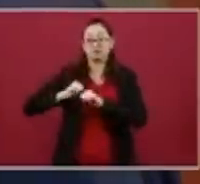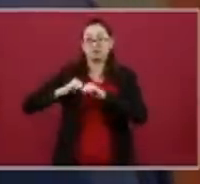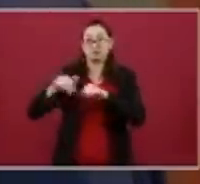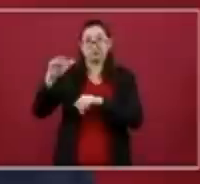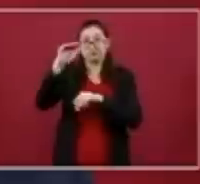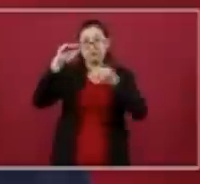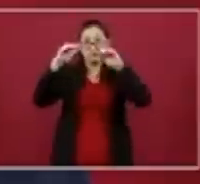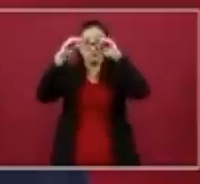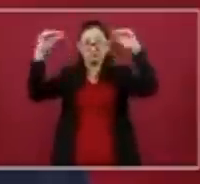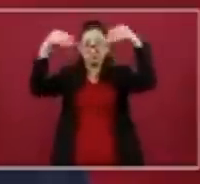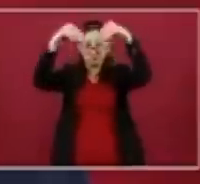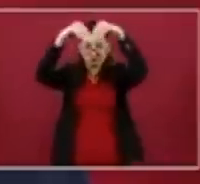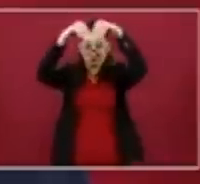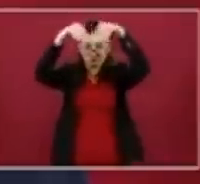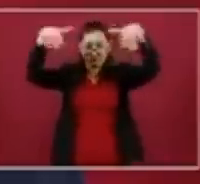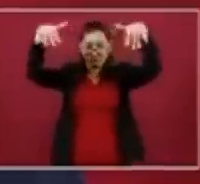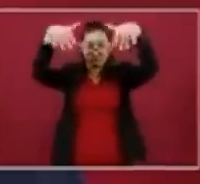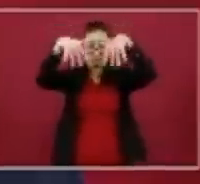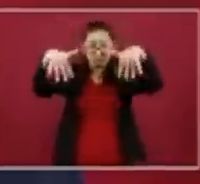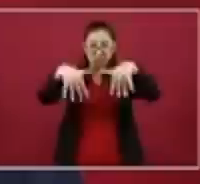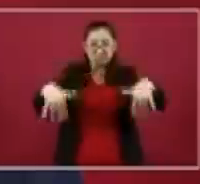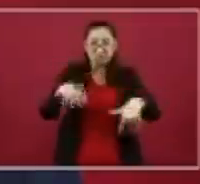cero, nada